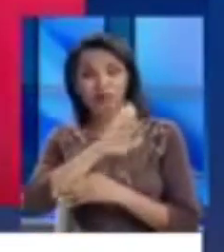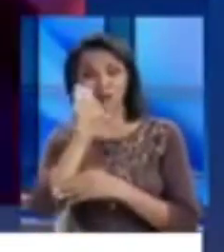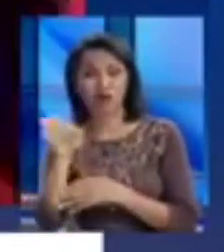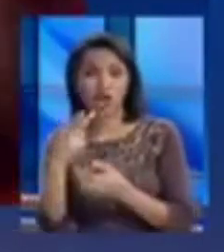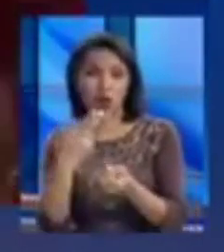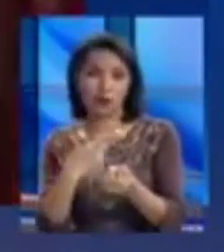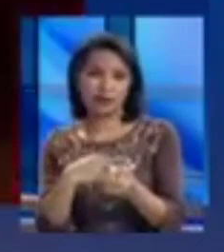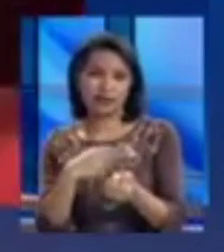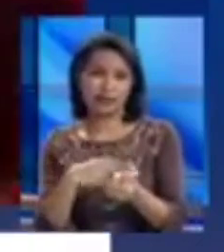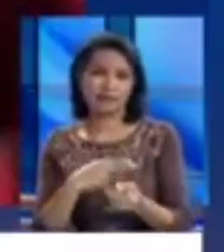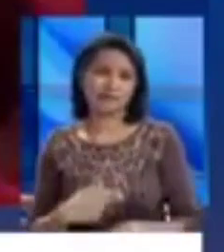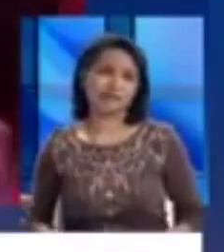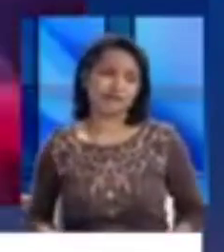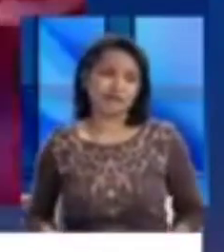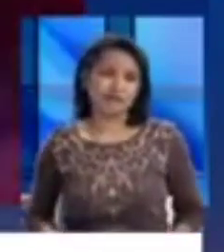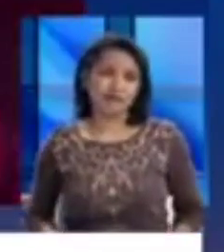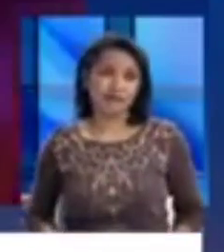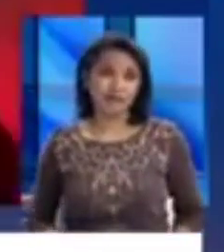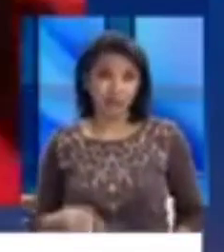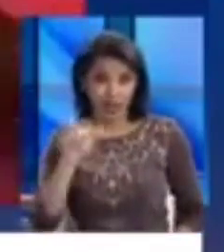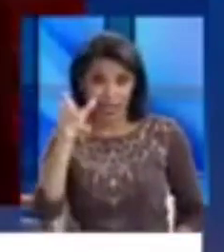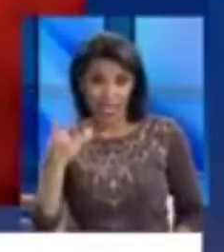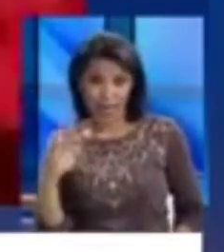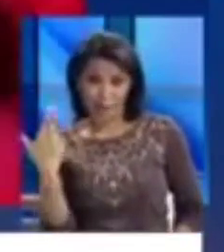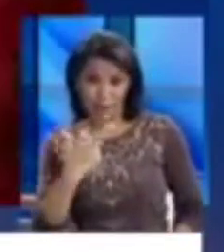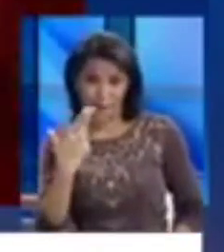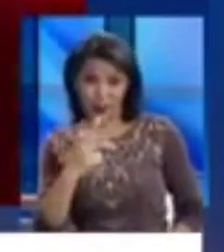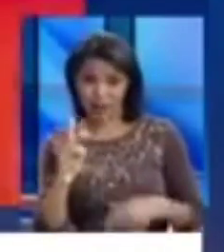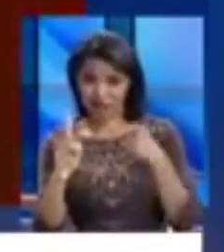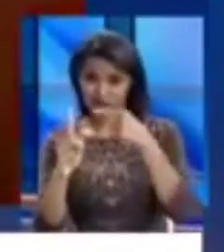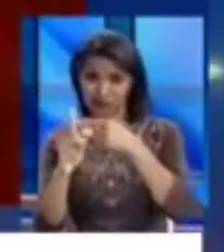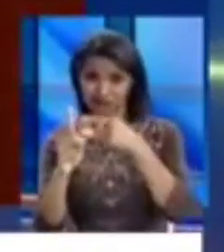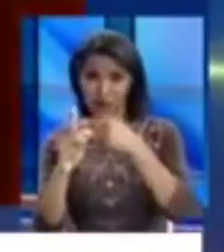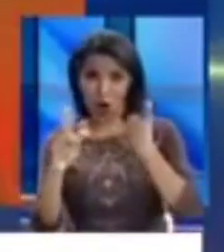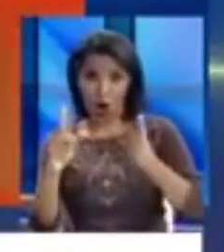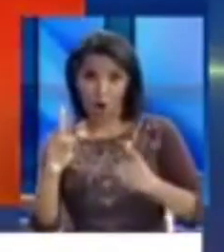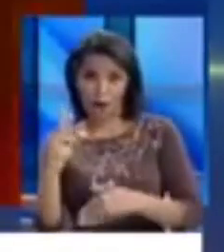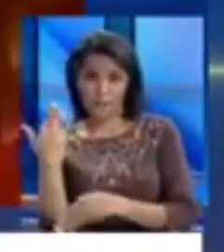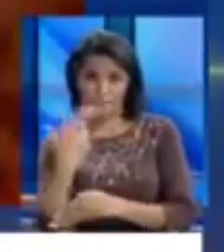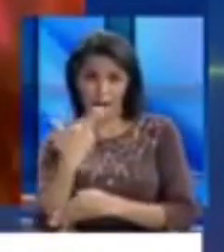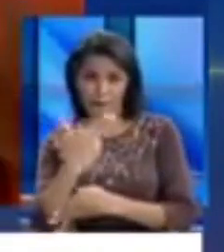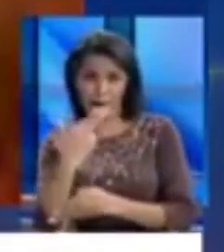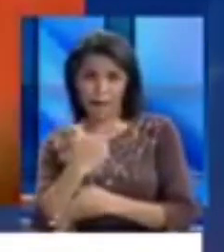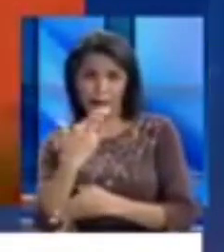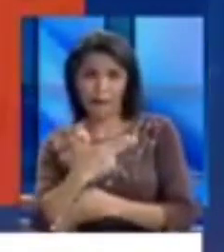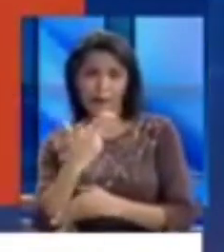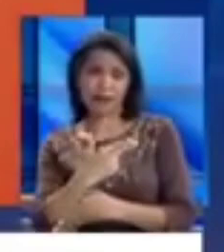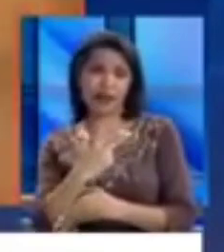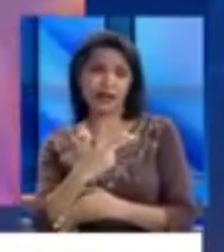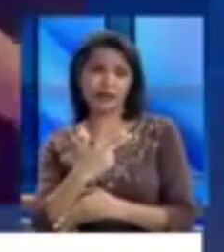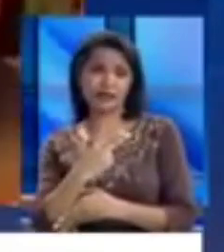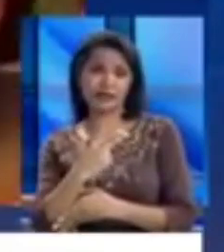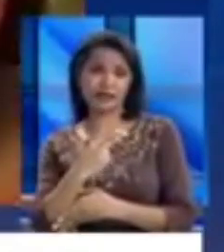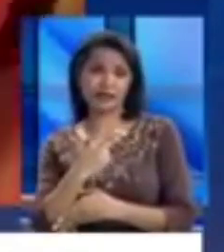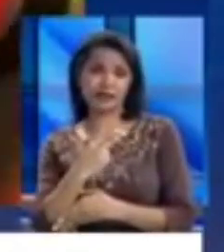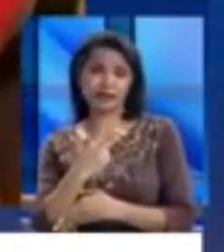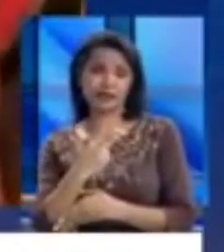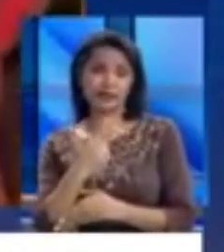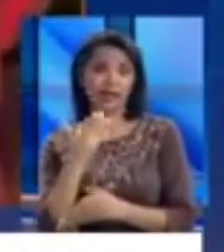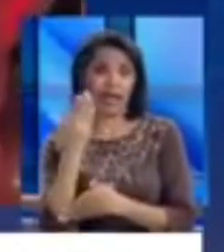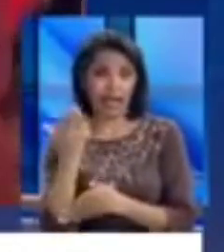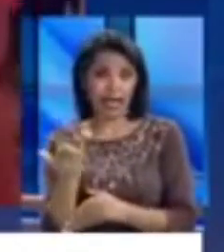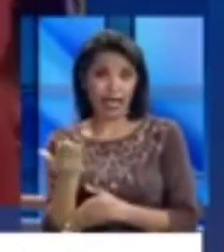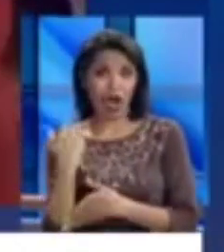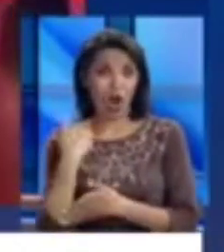Santo Tomás. Esta persona que realiza las detonaciones e inicia este ataque en contra de este grupo de